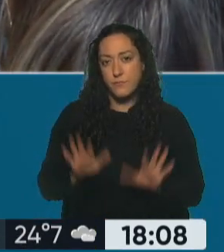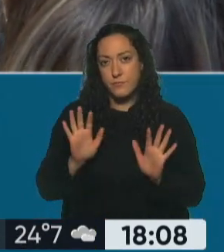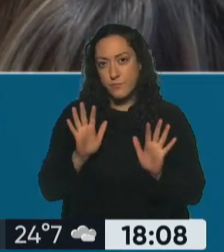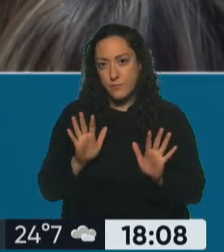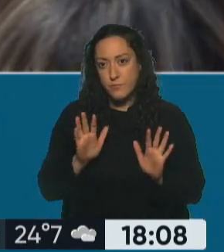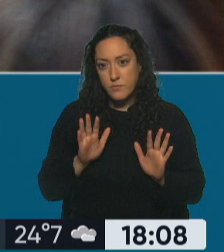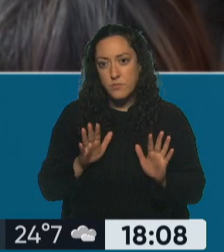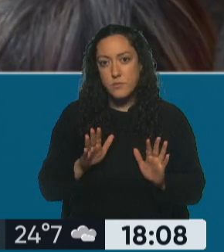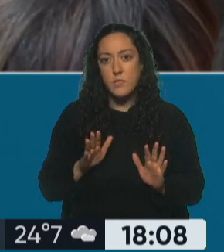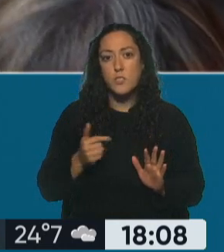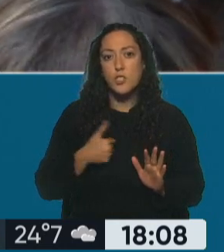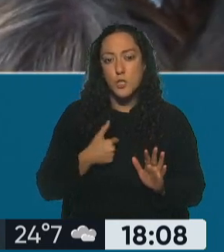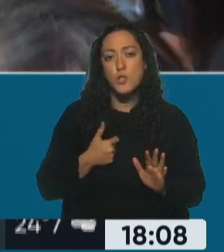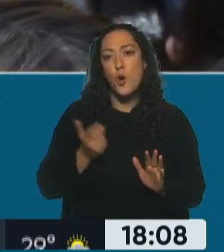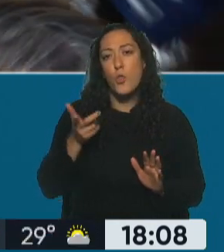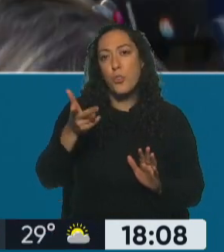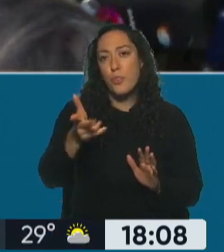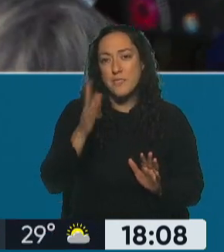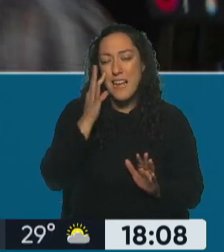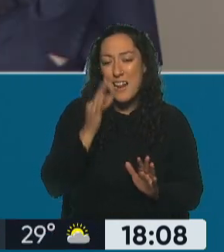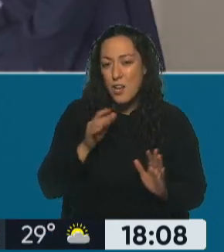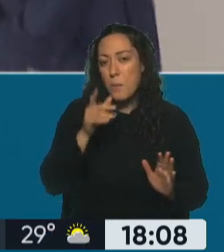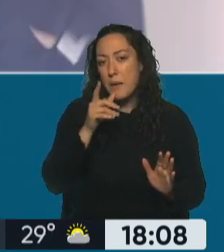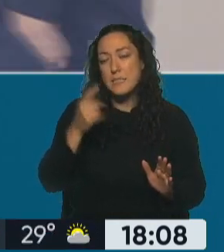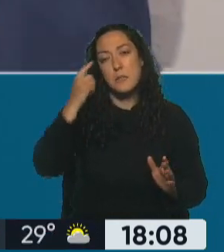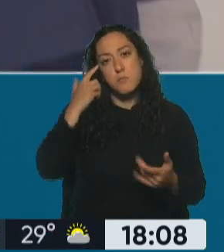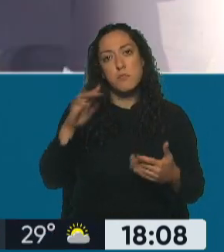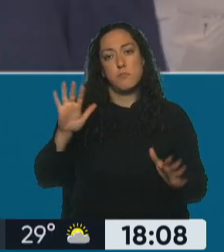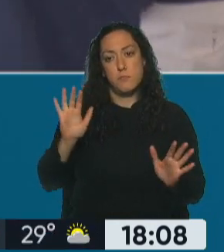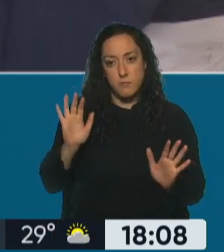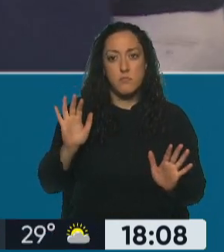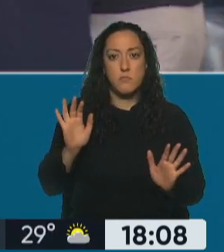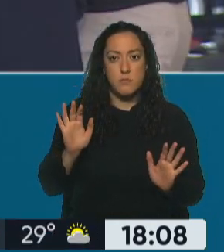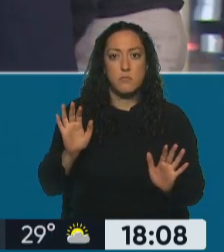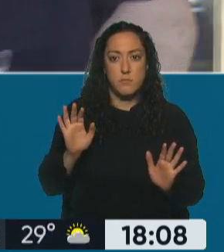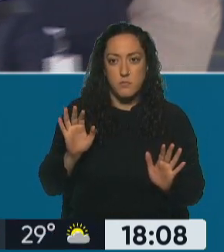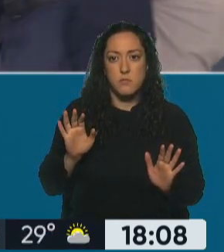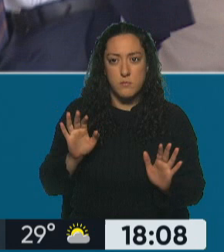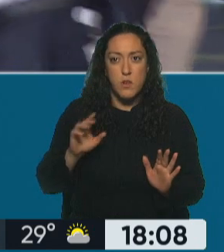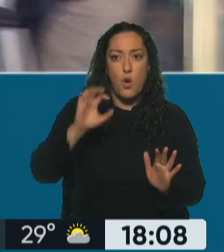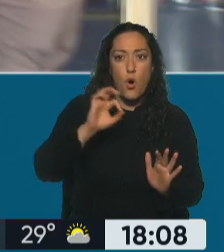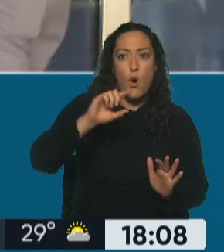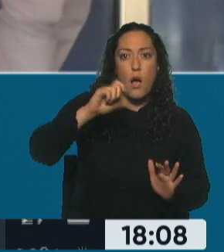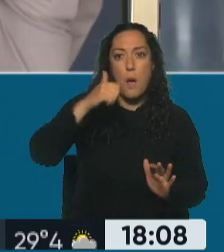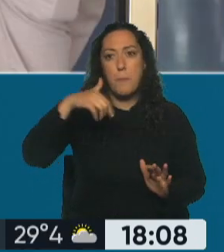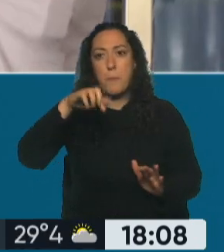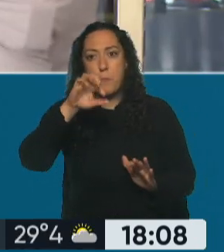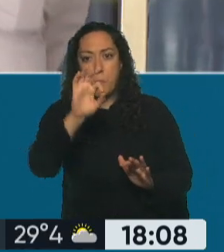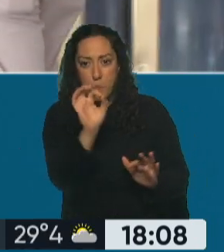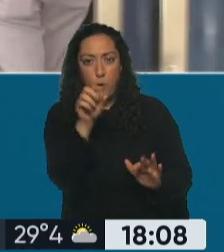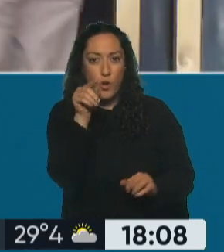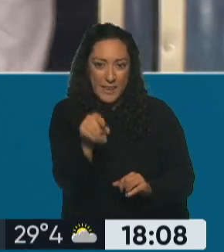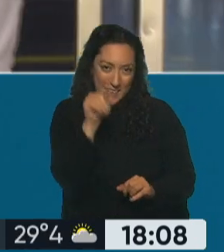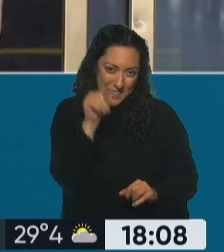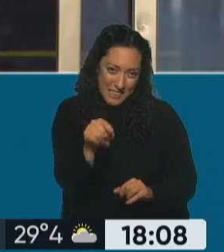diga una presunción mía. Primero, sí, de acuerdo con que lo de Ocampo no es una